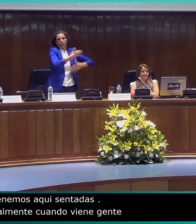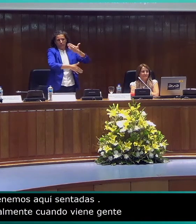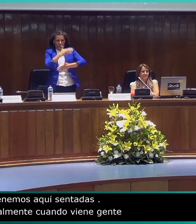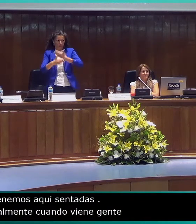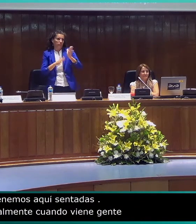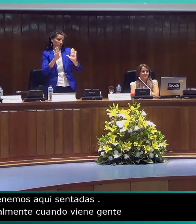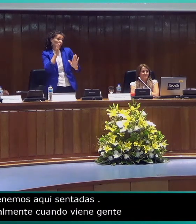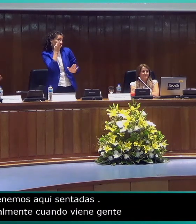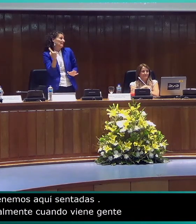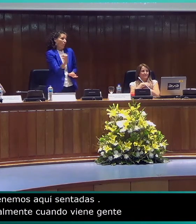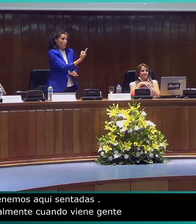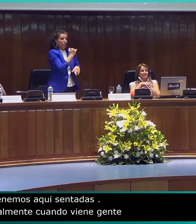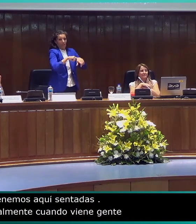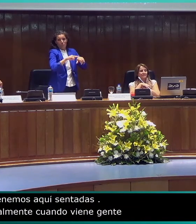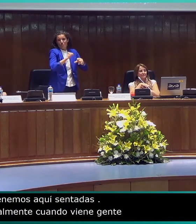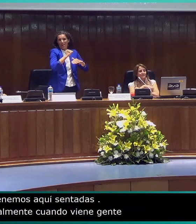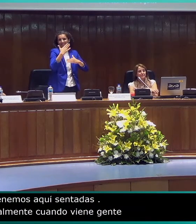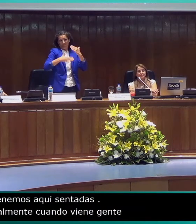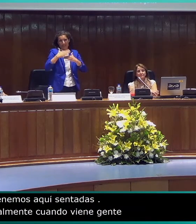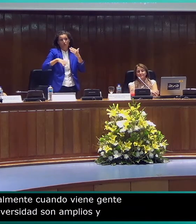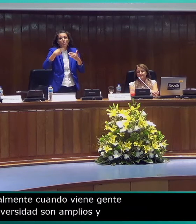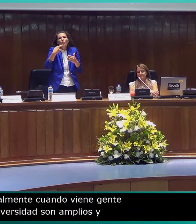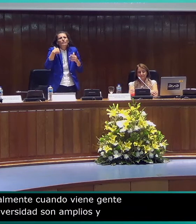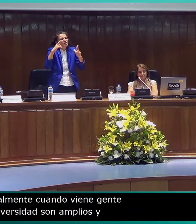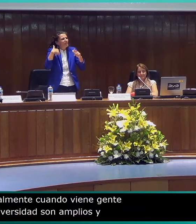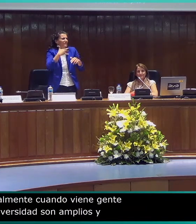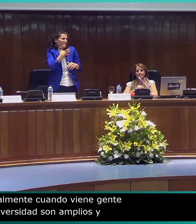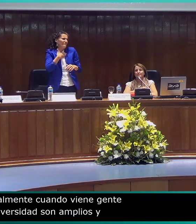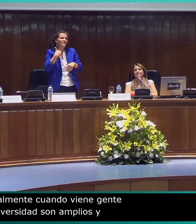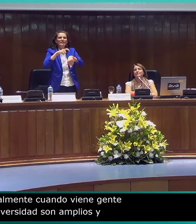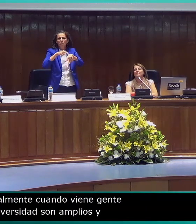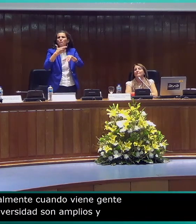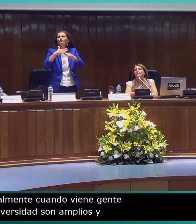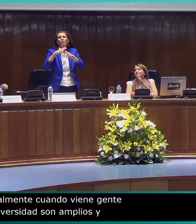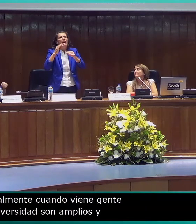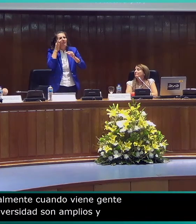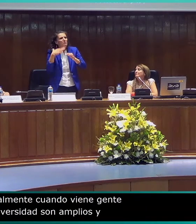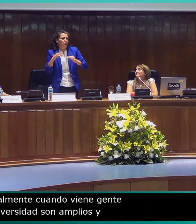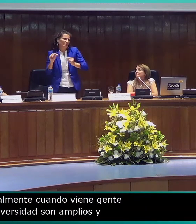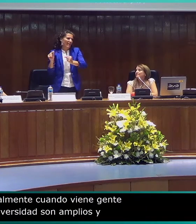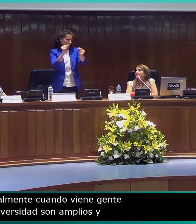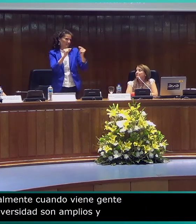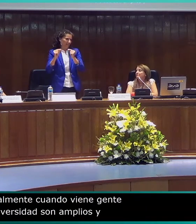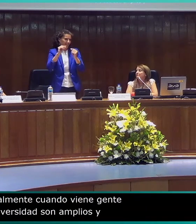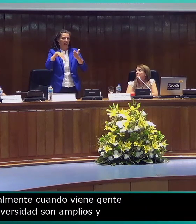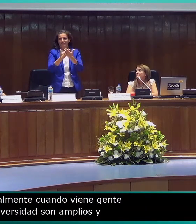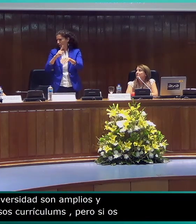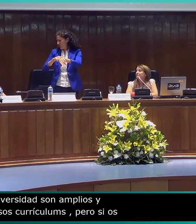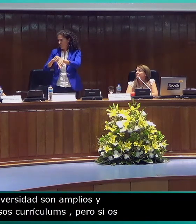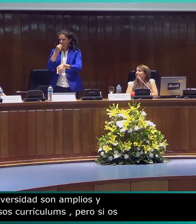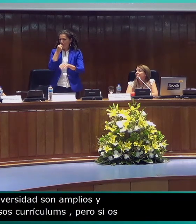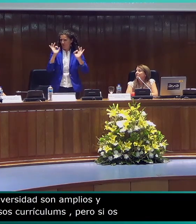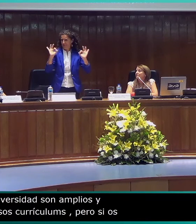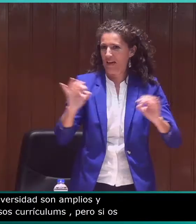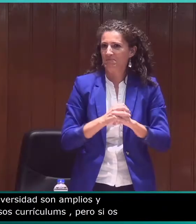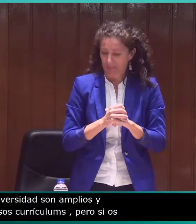tres a la vez y luego ya damos paso a las presentaciones de cada uno. Si luego tenemos tiempo, a ver si